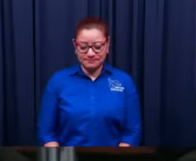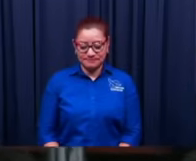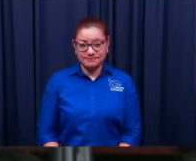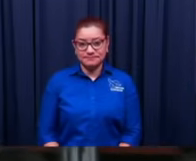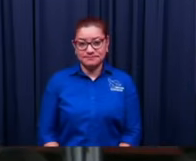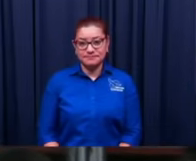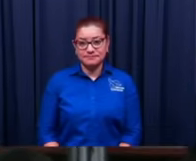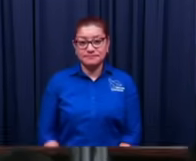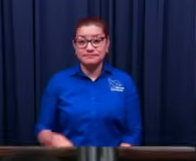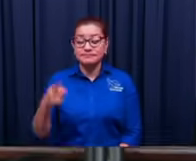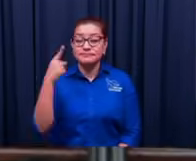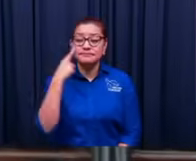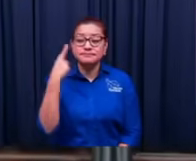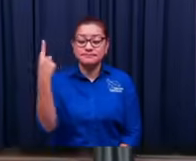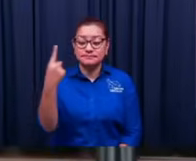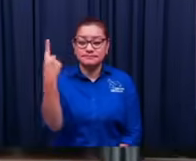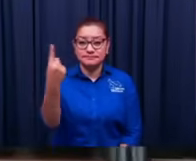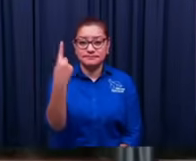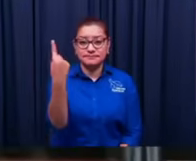Entonces busca